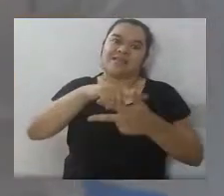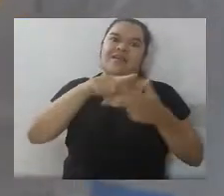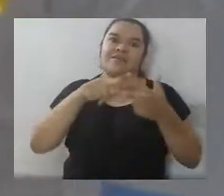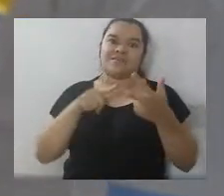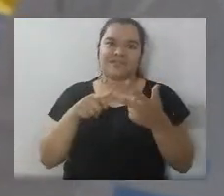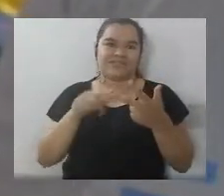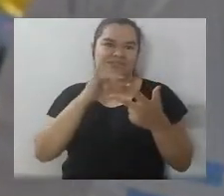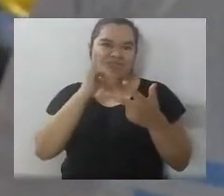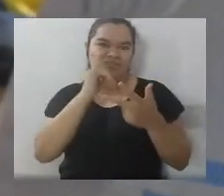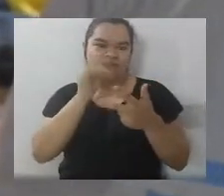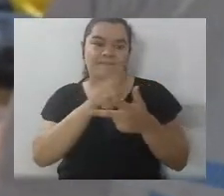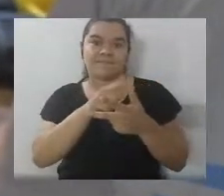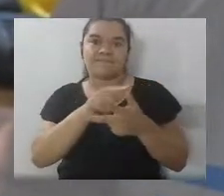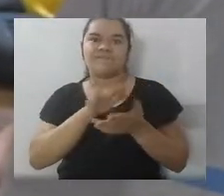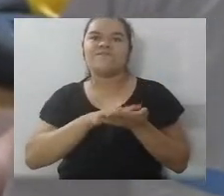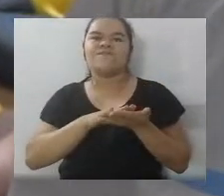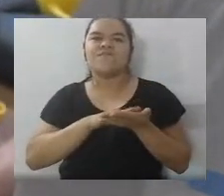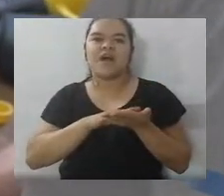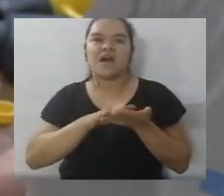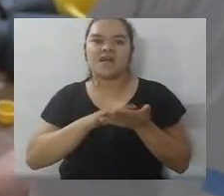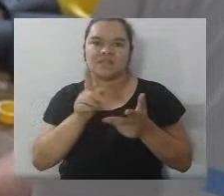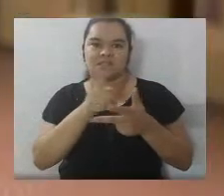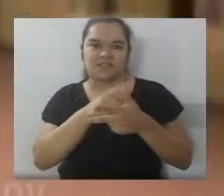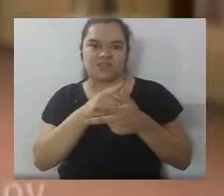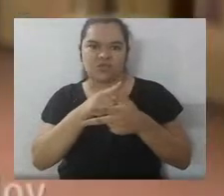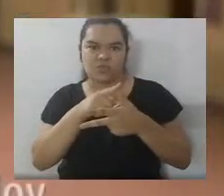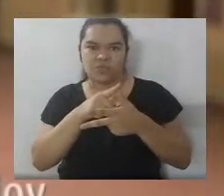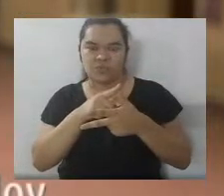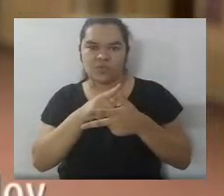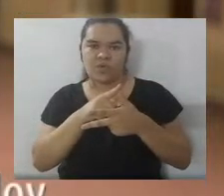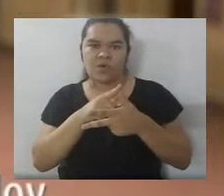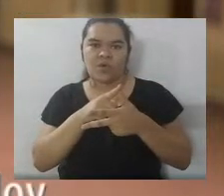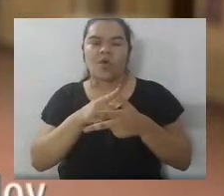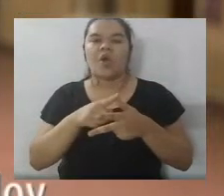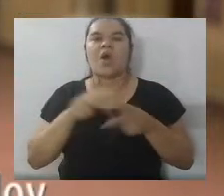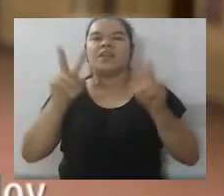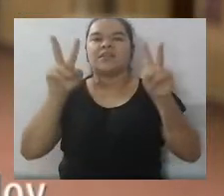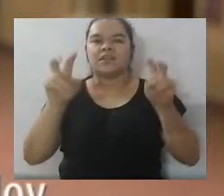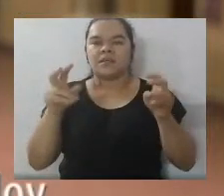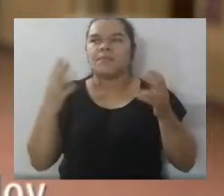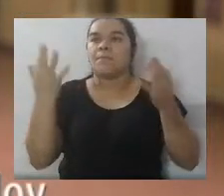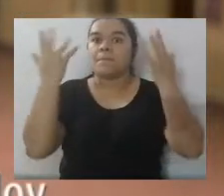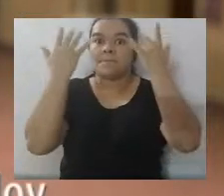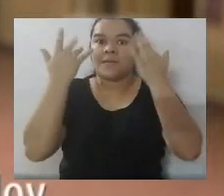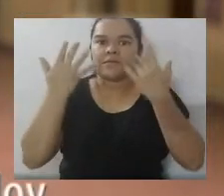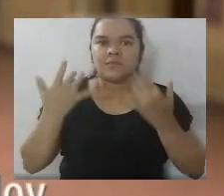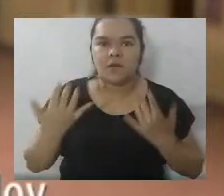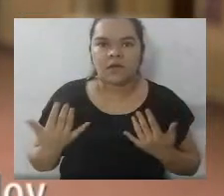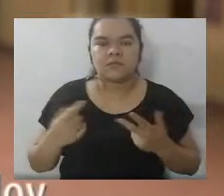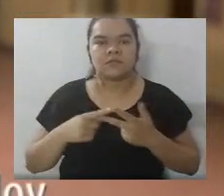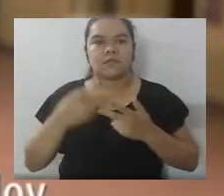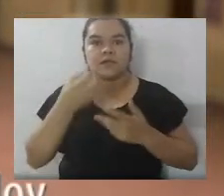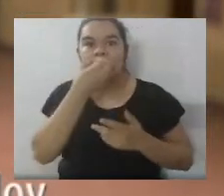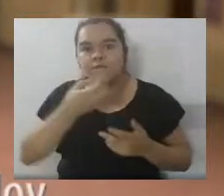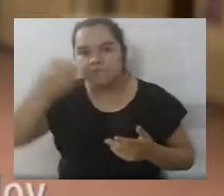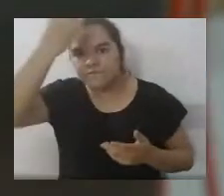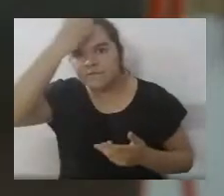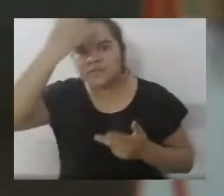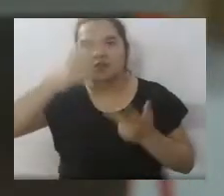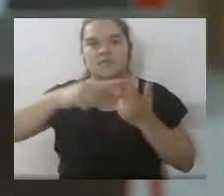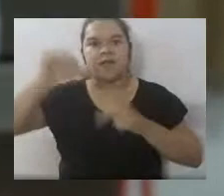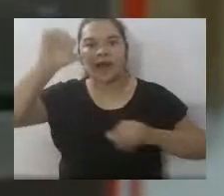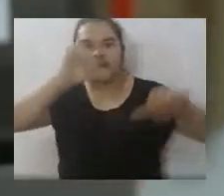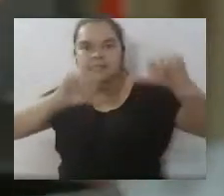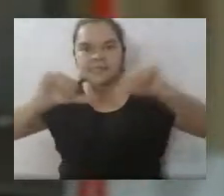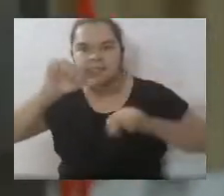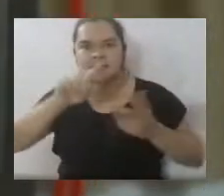básico, como les había dicho, en el cual se les da las herramientas desde el punto de vista de análisis matemáticos, desde la física,